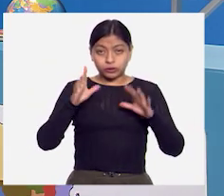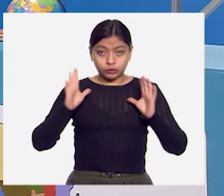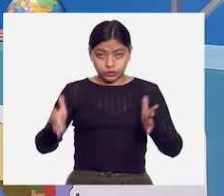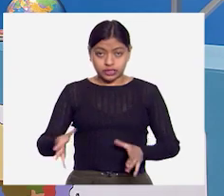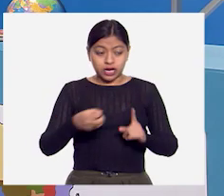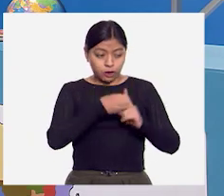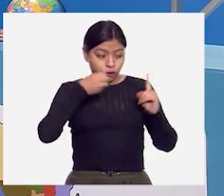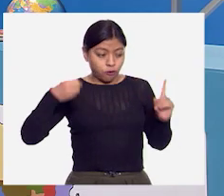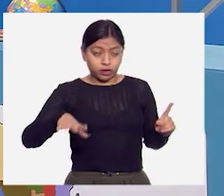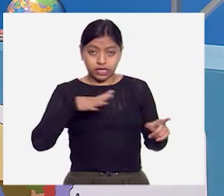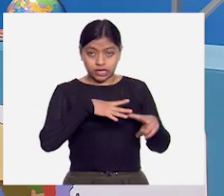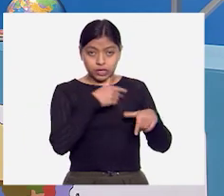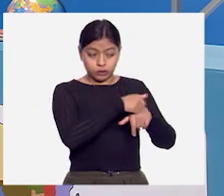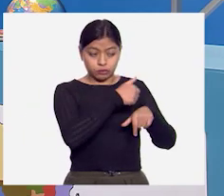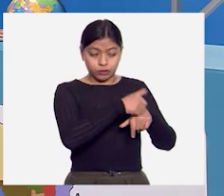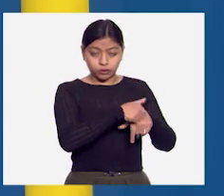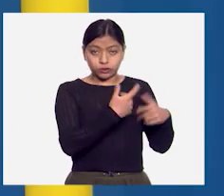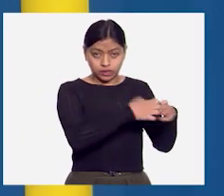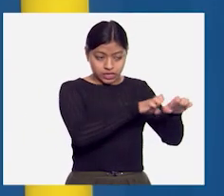ejemplos o hay que ordenarlos?